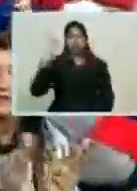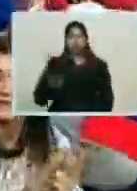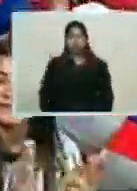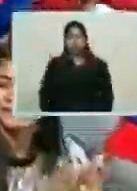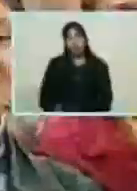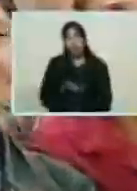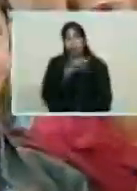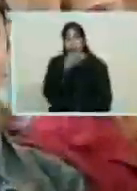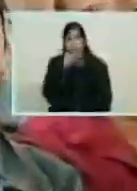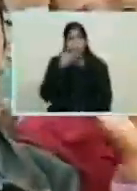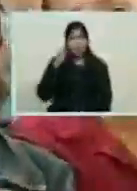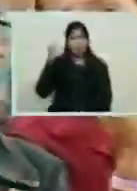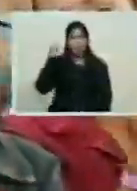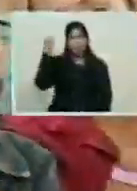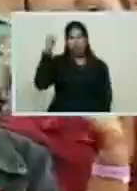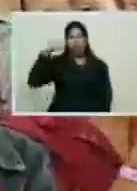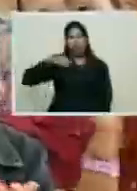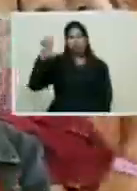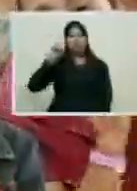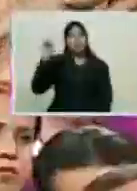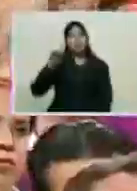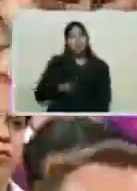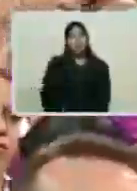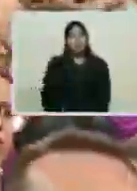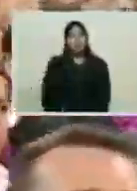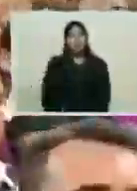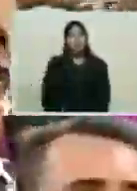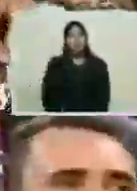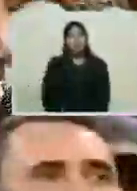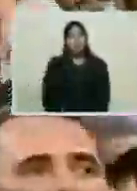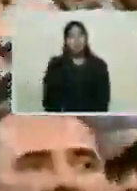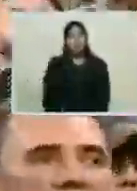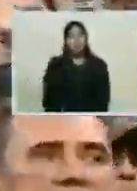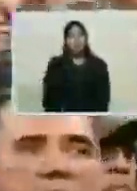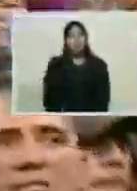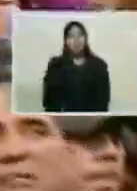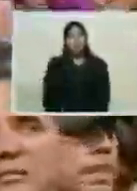La mejor educación está en Venezuela.